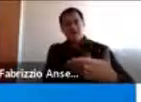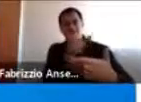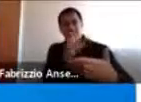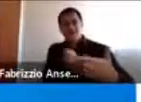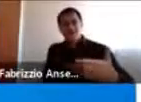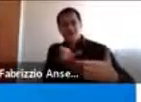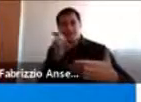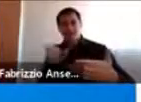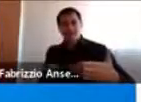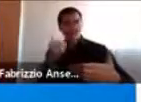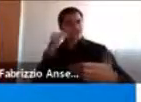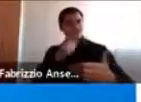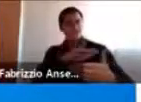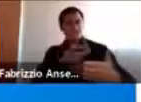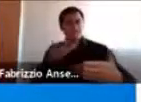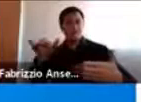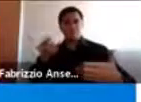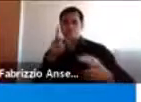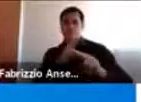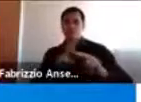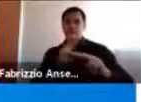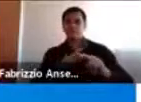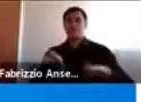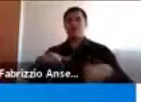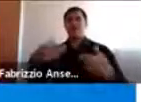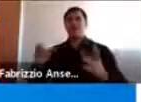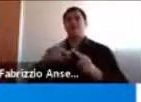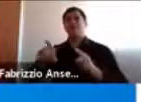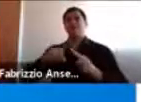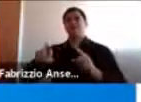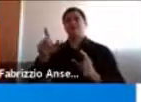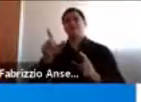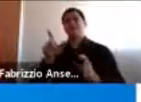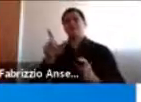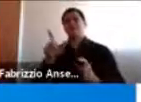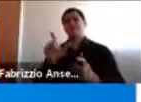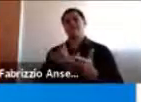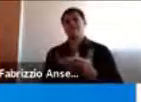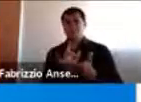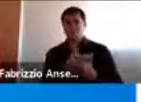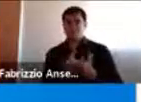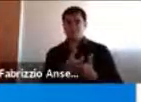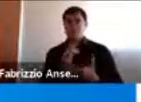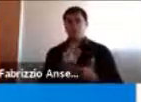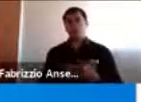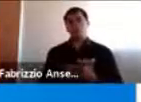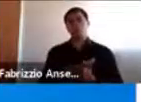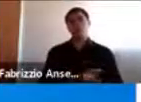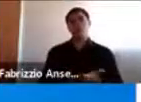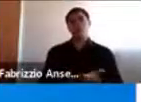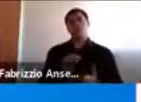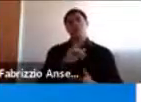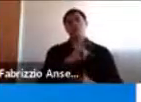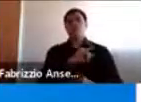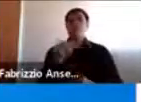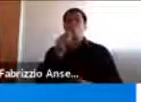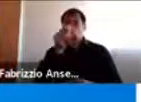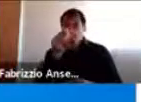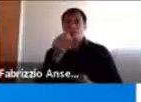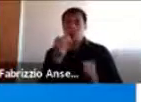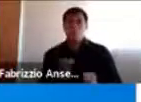ustedes estén utilizando esos avatars se crean una vez descargada la aplicación y yo les voy a mostrar cómo se hace